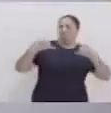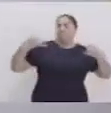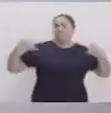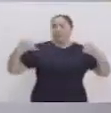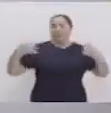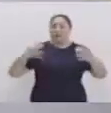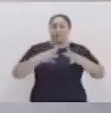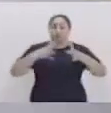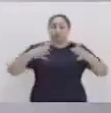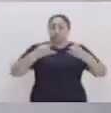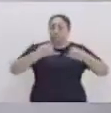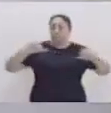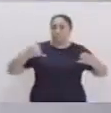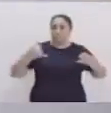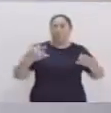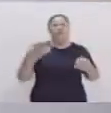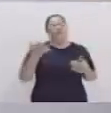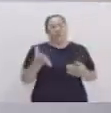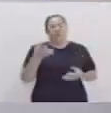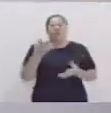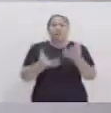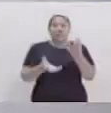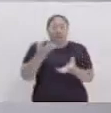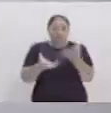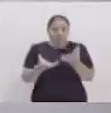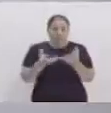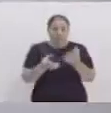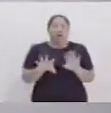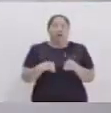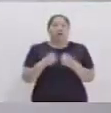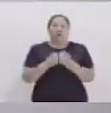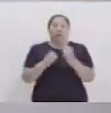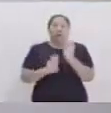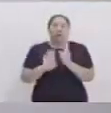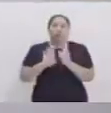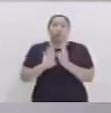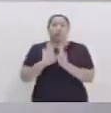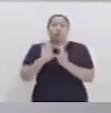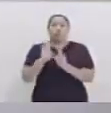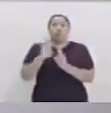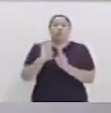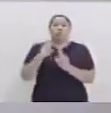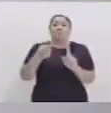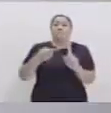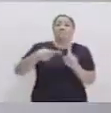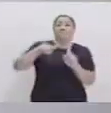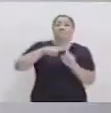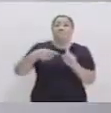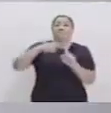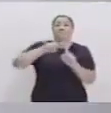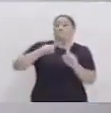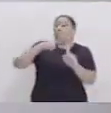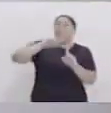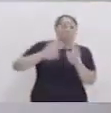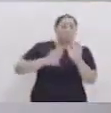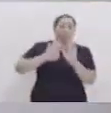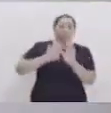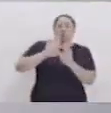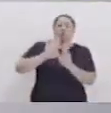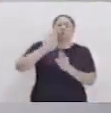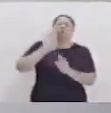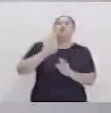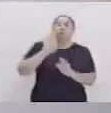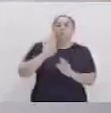de aplicarle cierta temperatura, esa temperatura va a aumentar, la longitud también aumenta, y esta diferencia que hay entre la longitud